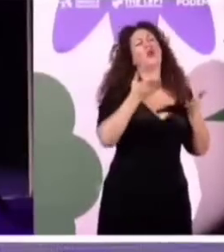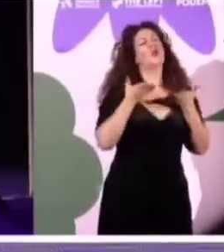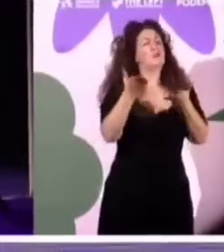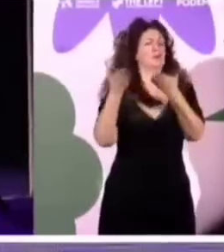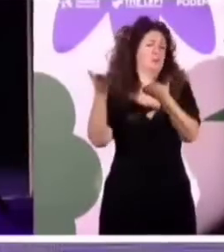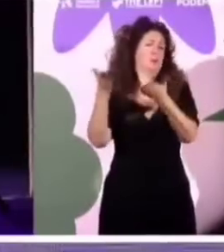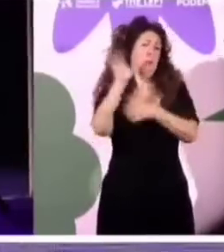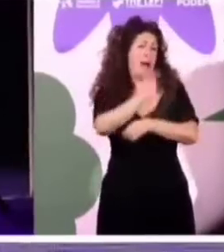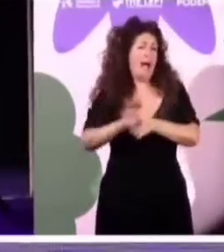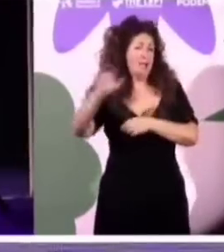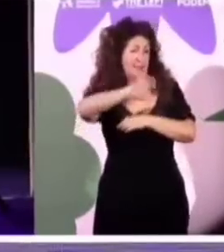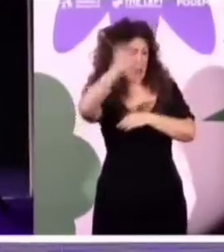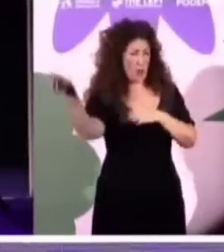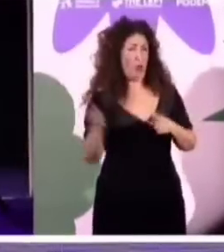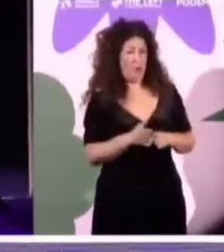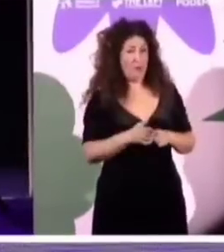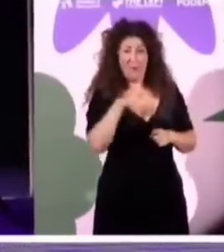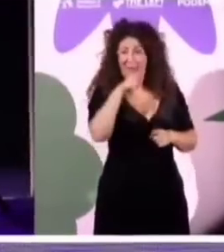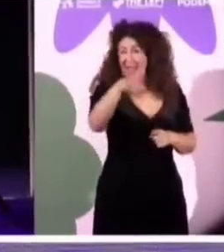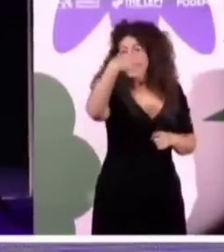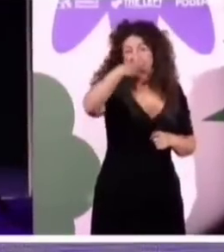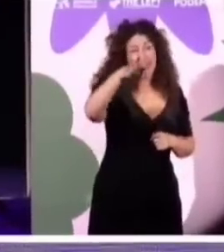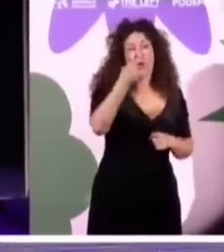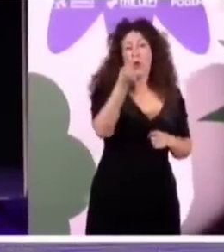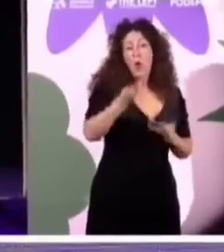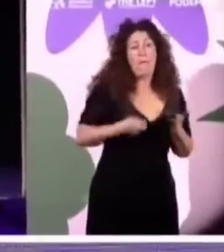europeos. Y ese es el único precio